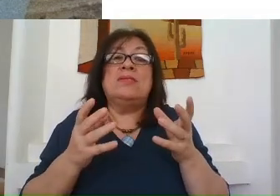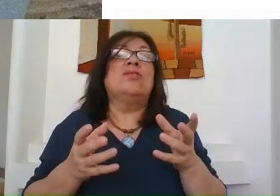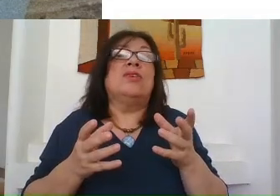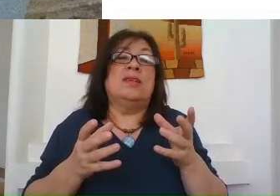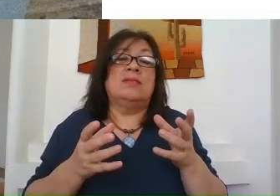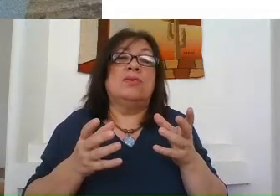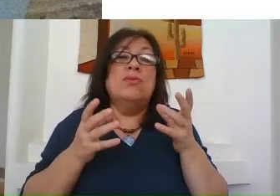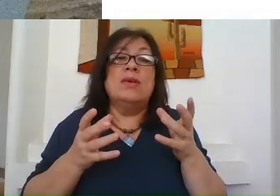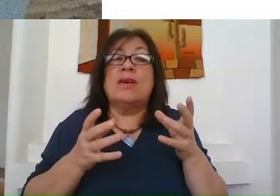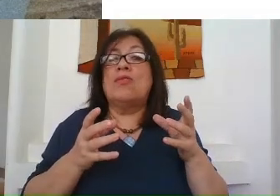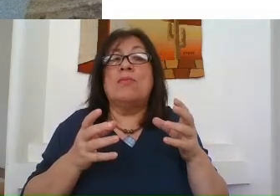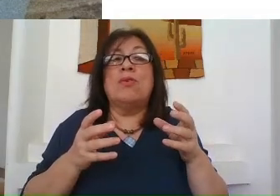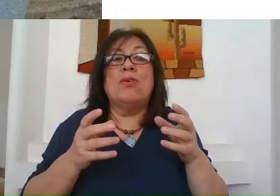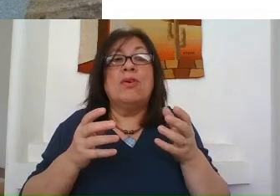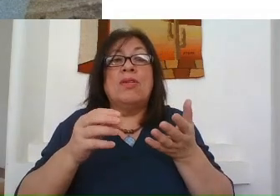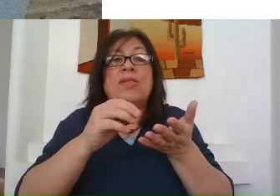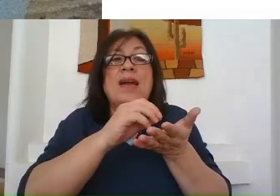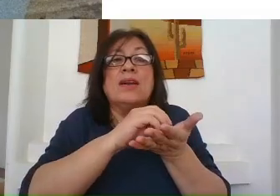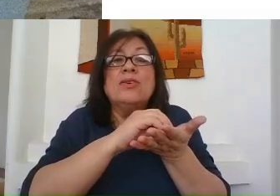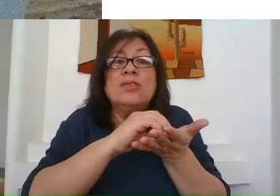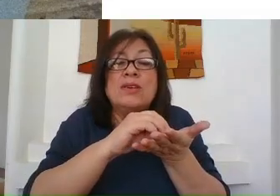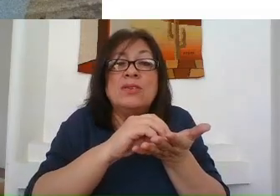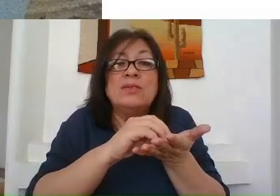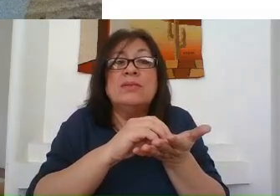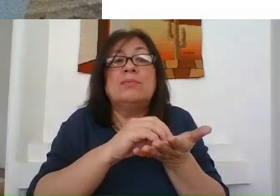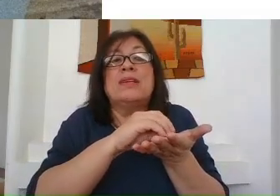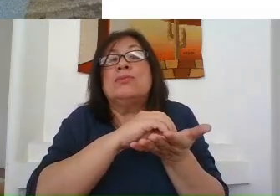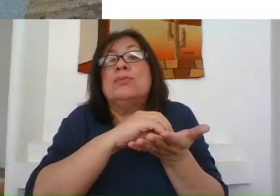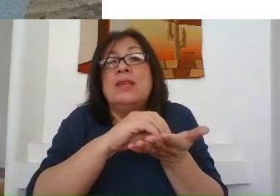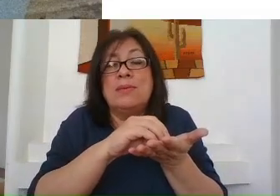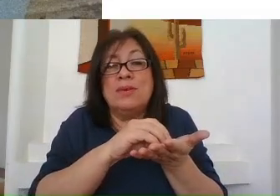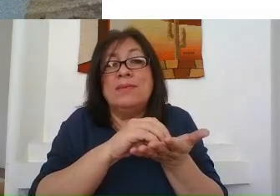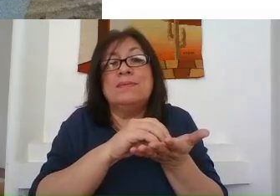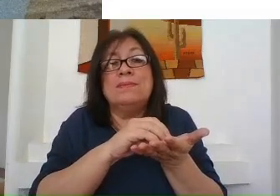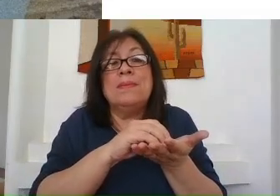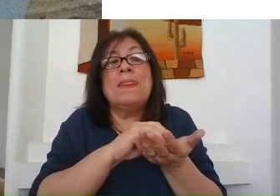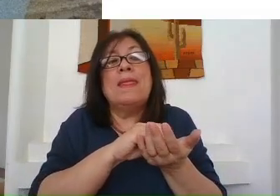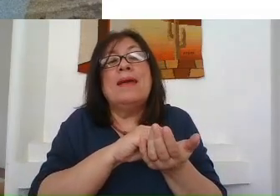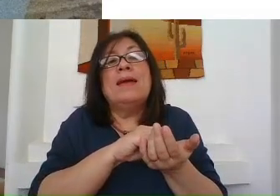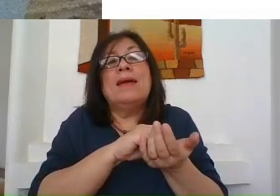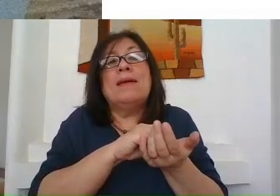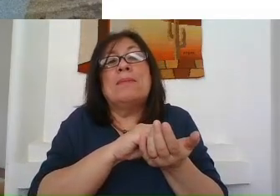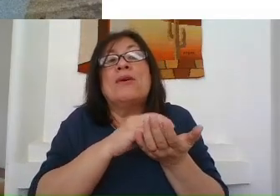dos dimensiones. Una como diagnóstico, presuntivo,